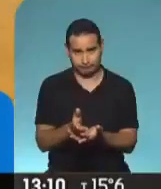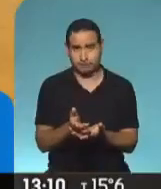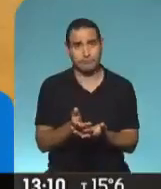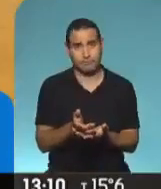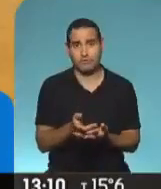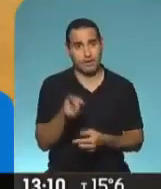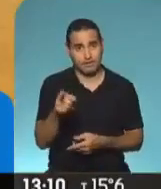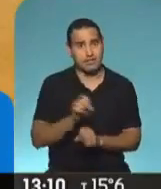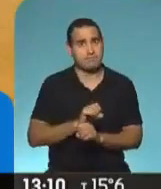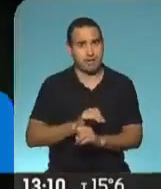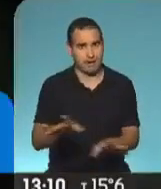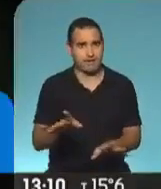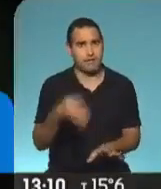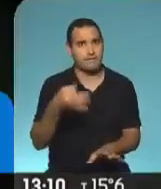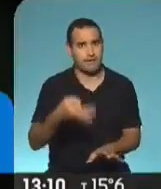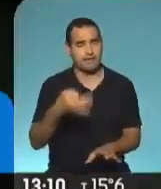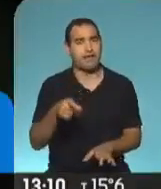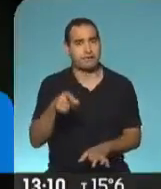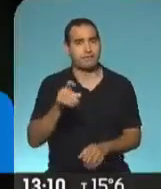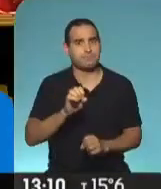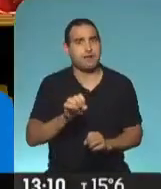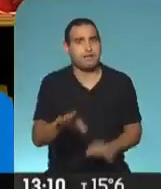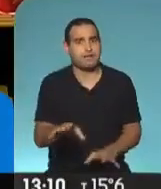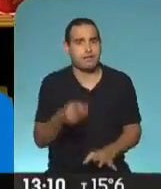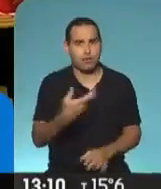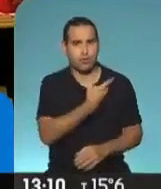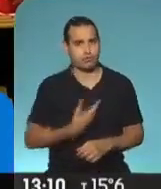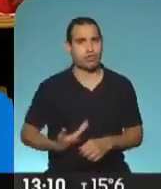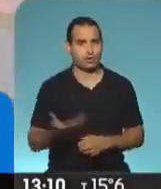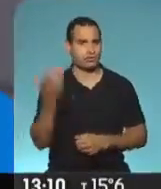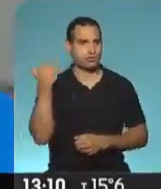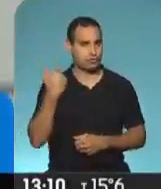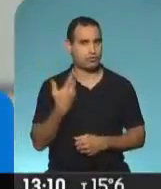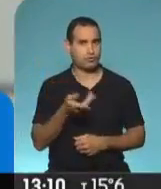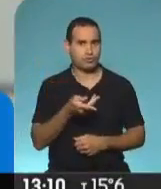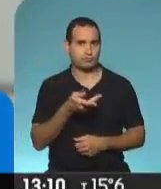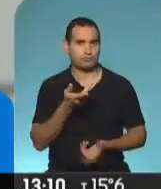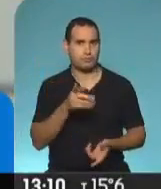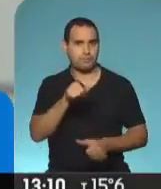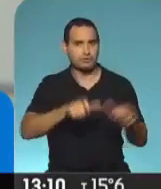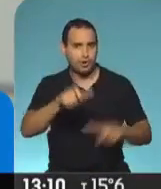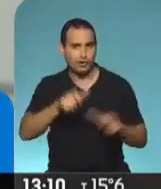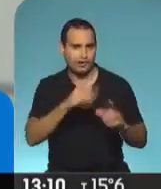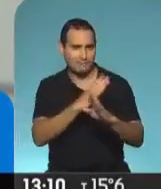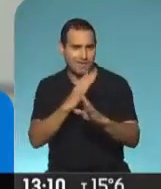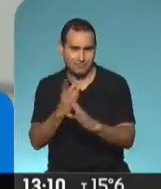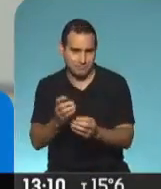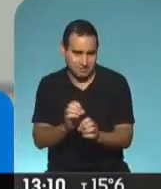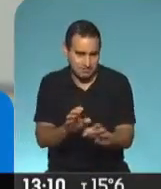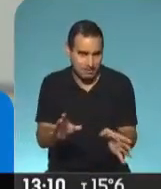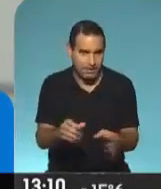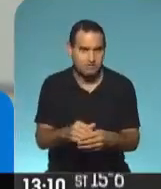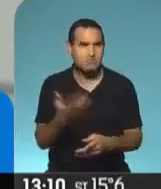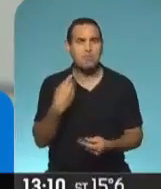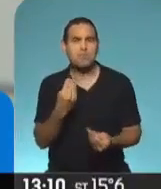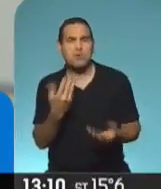un serio abuso del gobierno sobre los ciudadanos, ¿no? ¿Por qué se